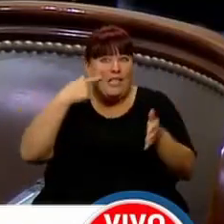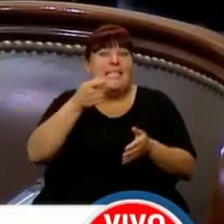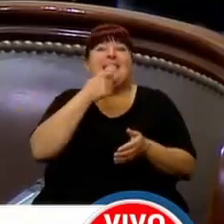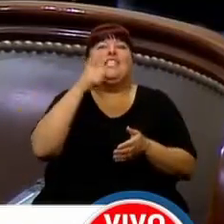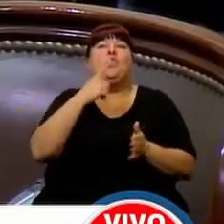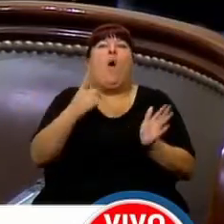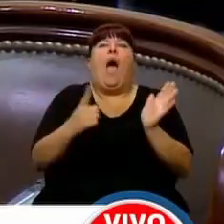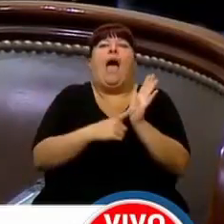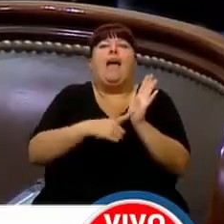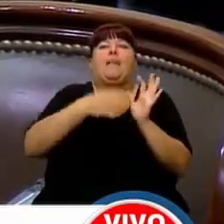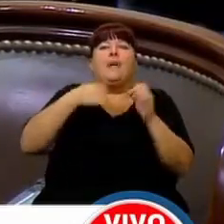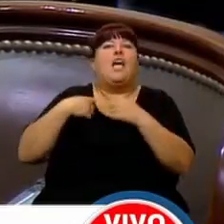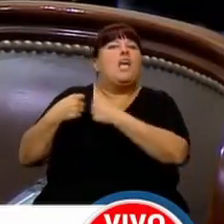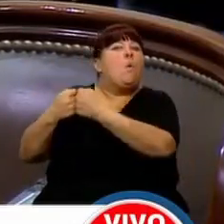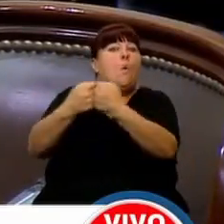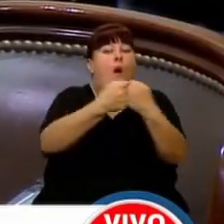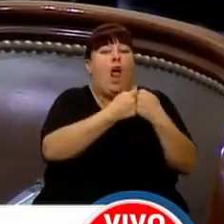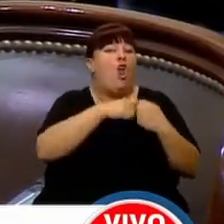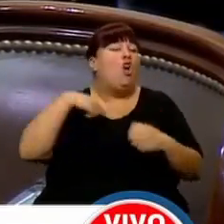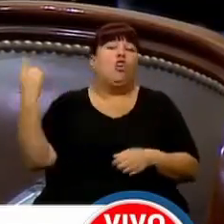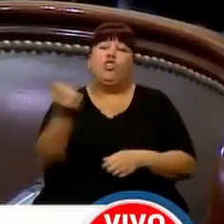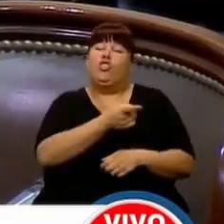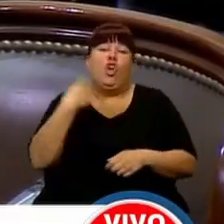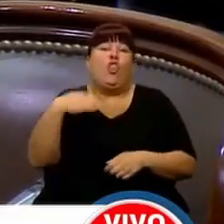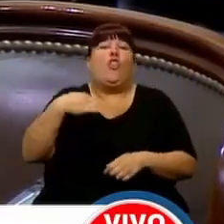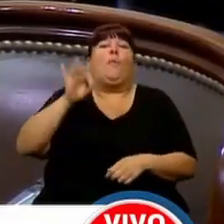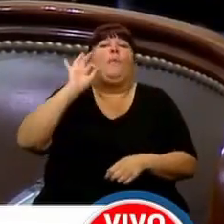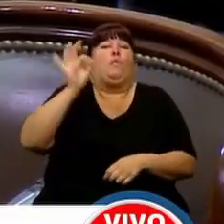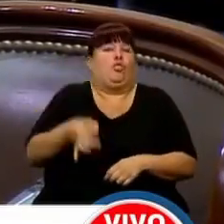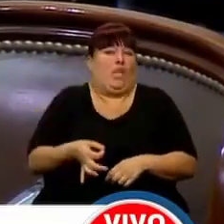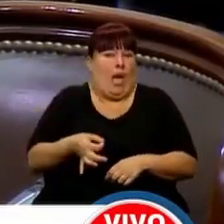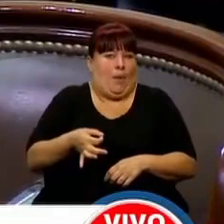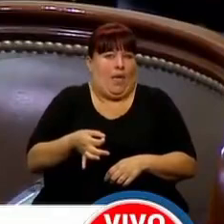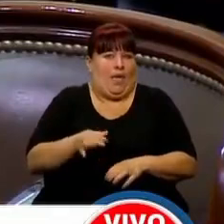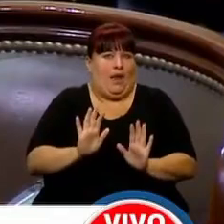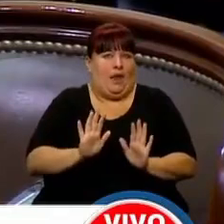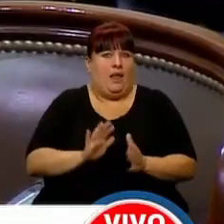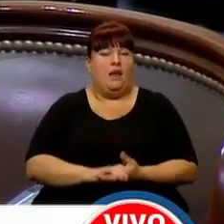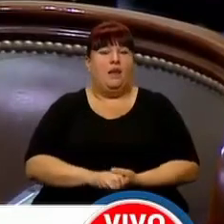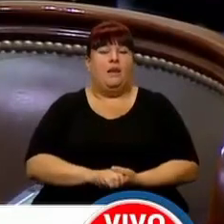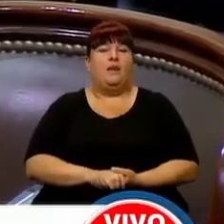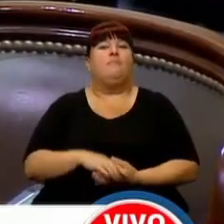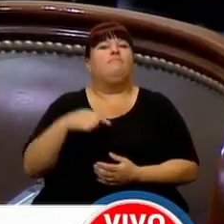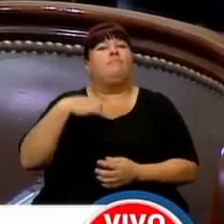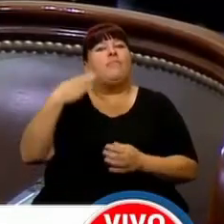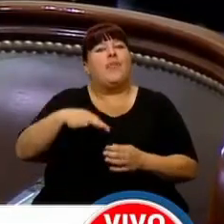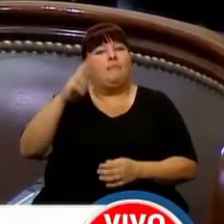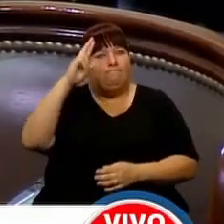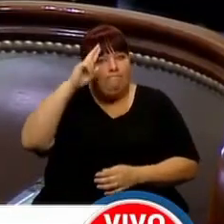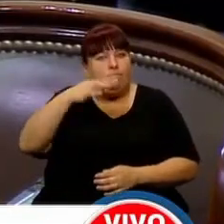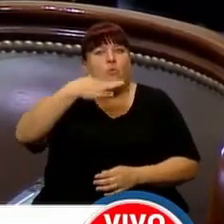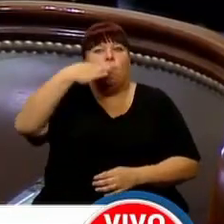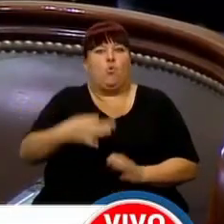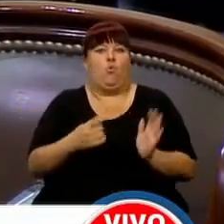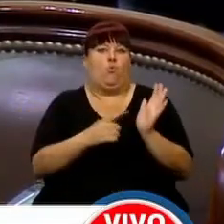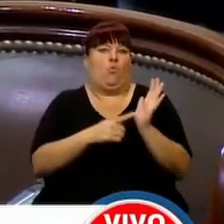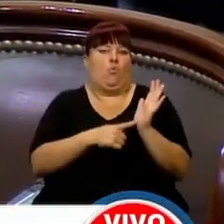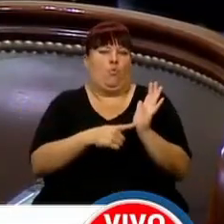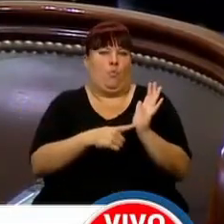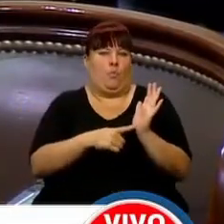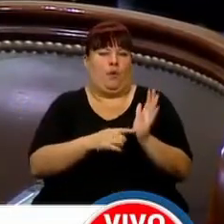hay una norma común que todos sepamos y nos ajustemos a respetar.